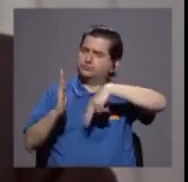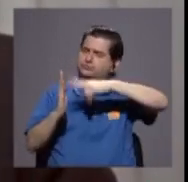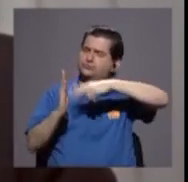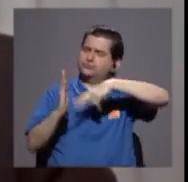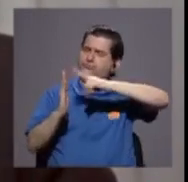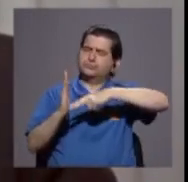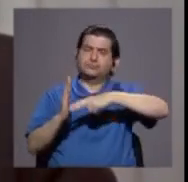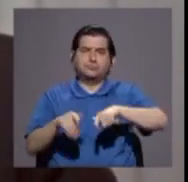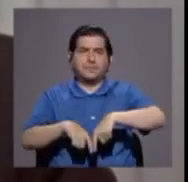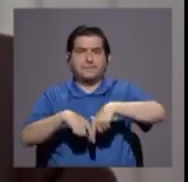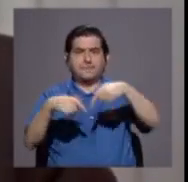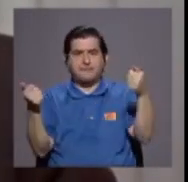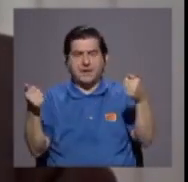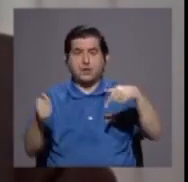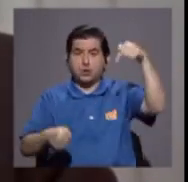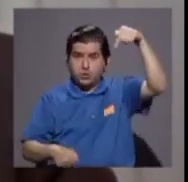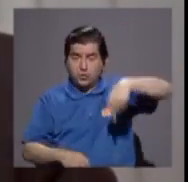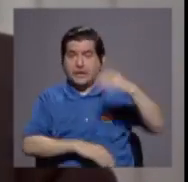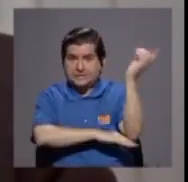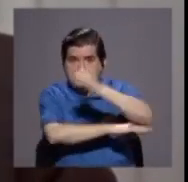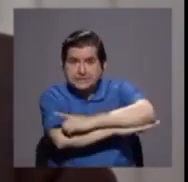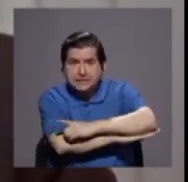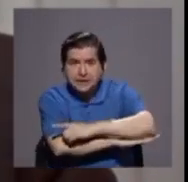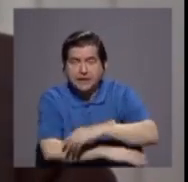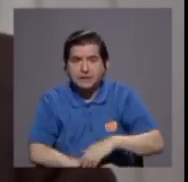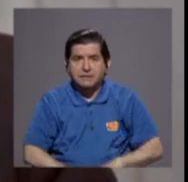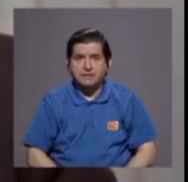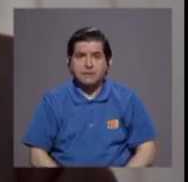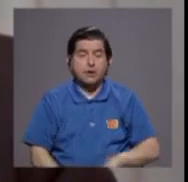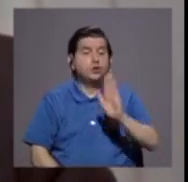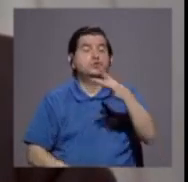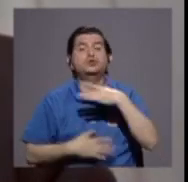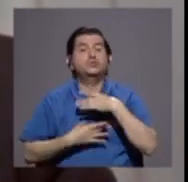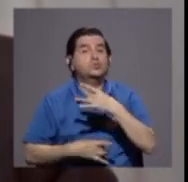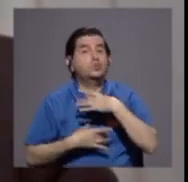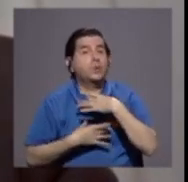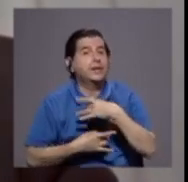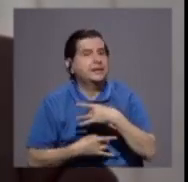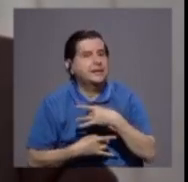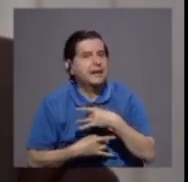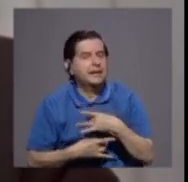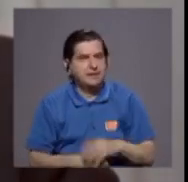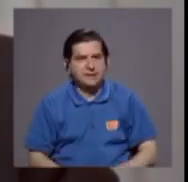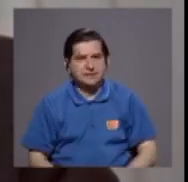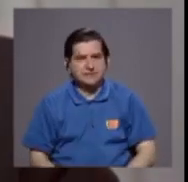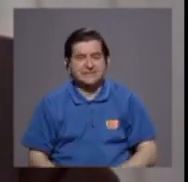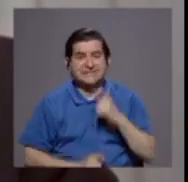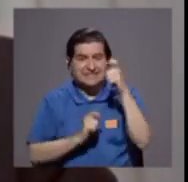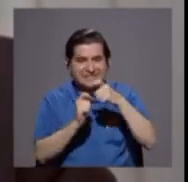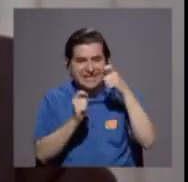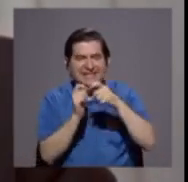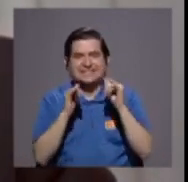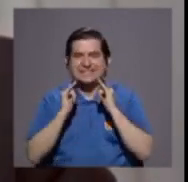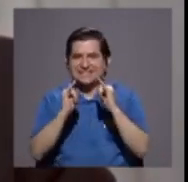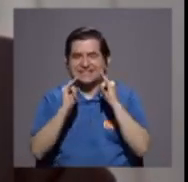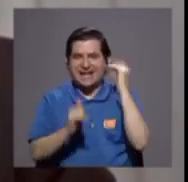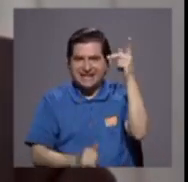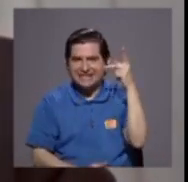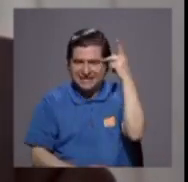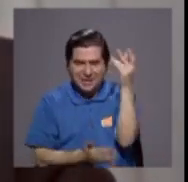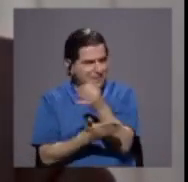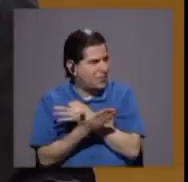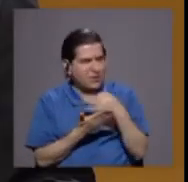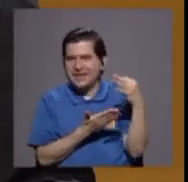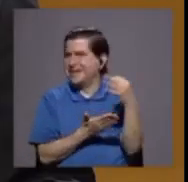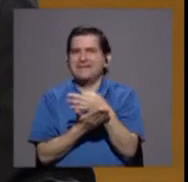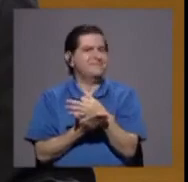en el periódico el día de hoy, su interés es llevar a cabo exactamente la misma política